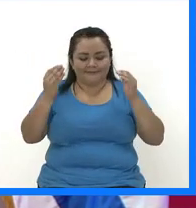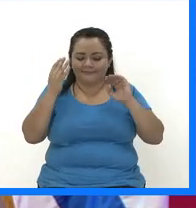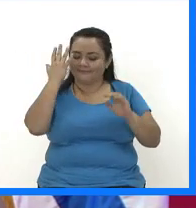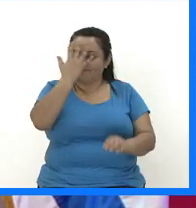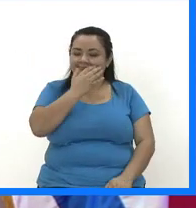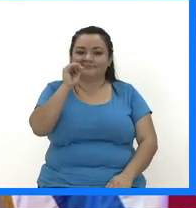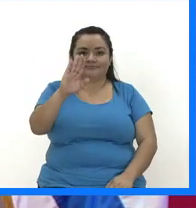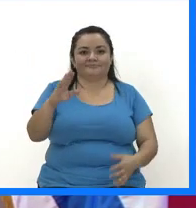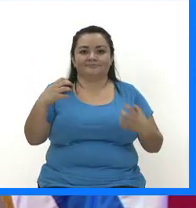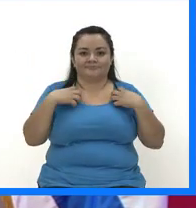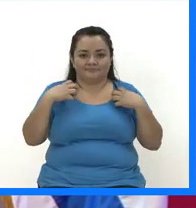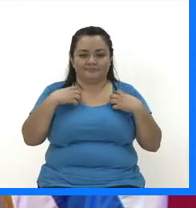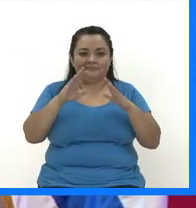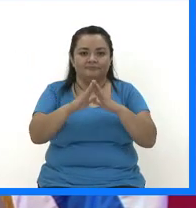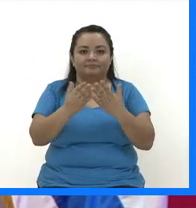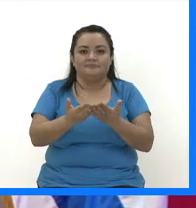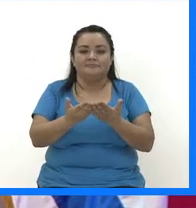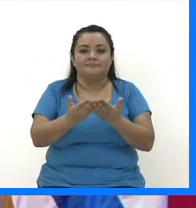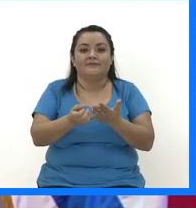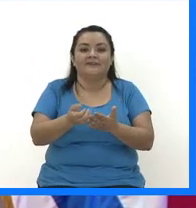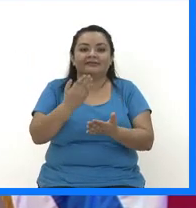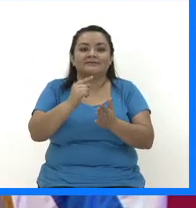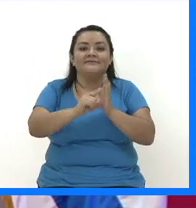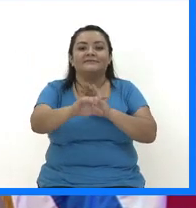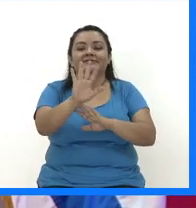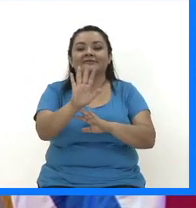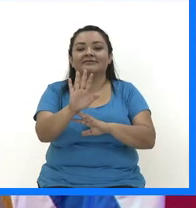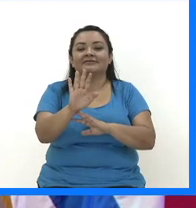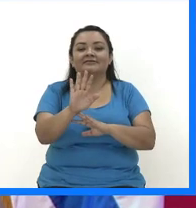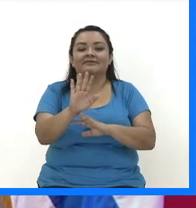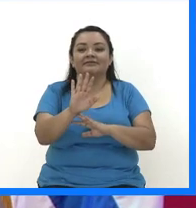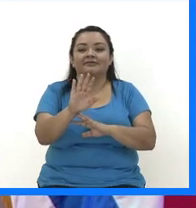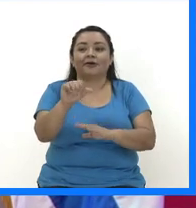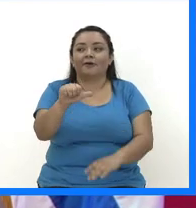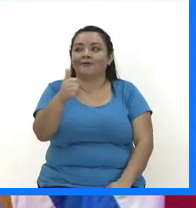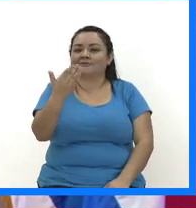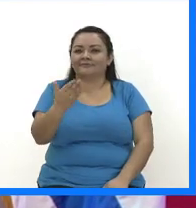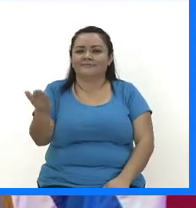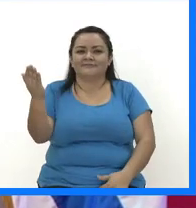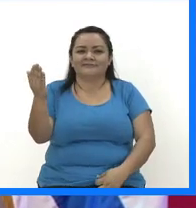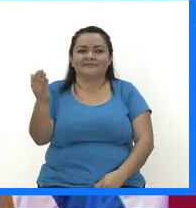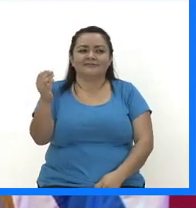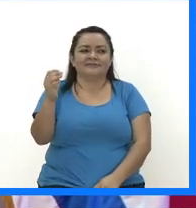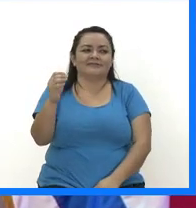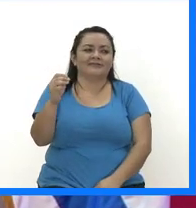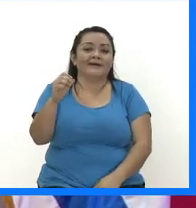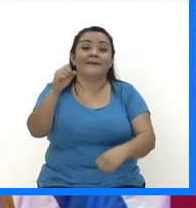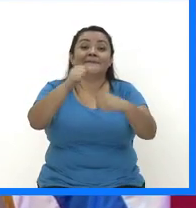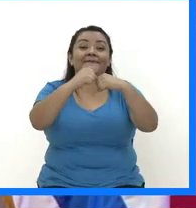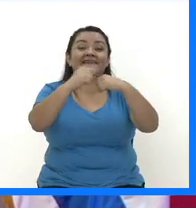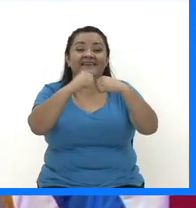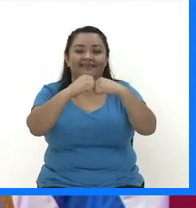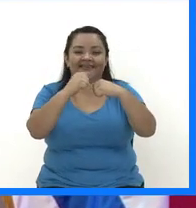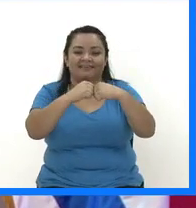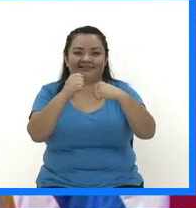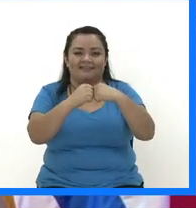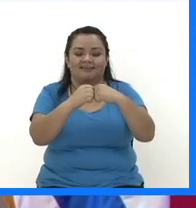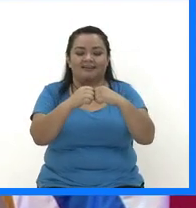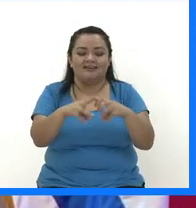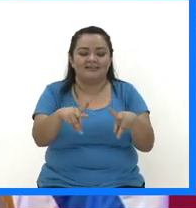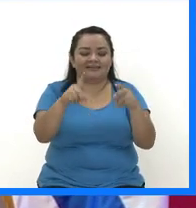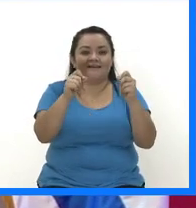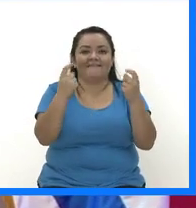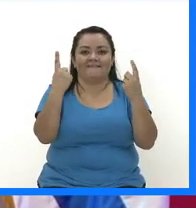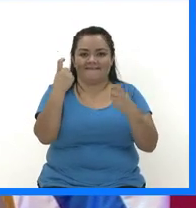en tu vida la palabra del señor continúa en el versículo 5 y dice otra parte cayó en pedregales donde no tenía mucha tierra